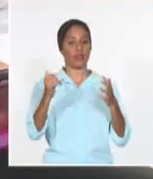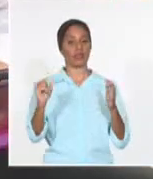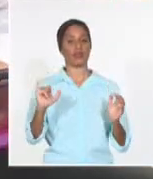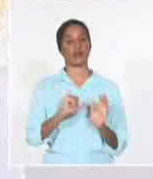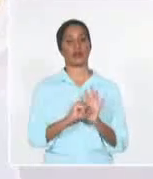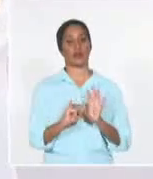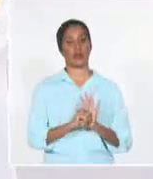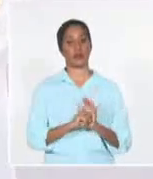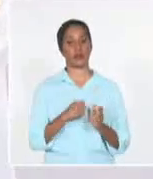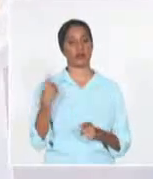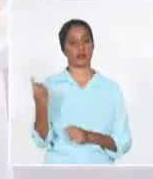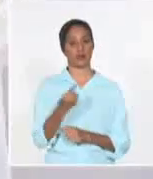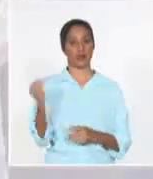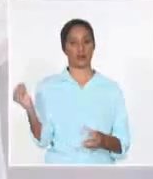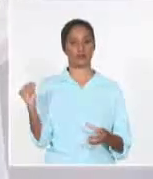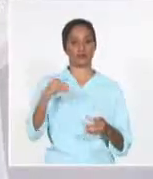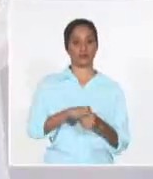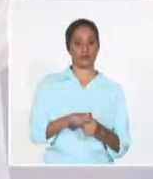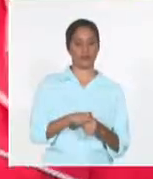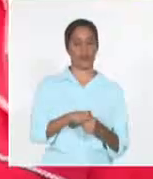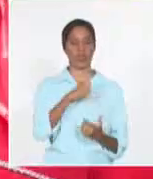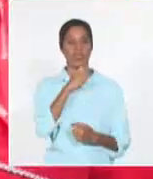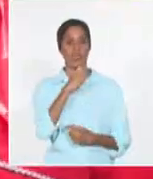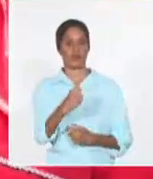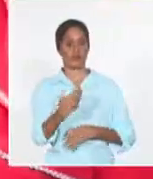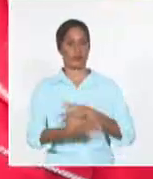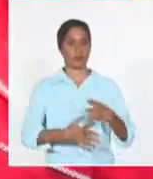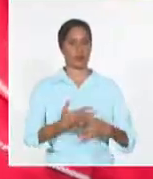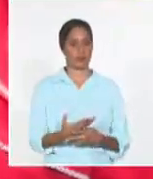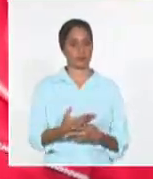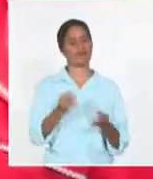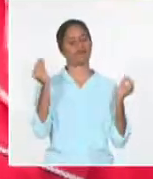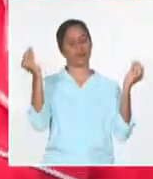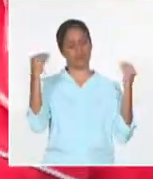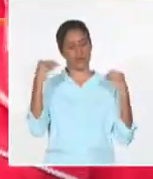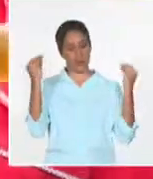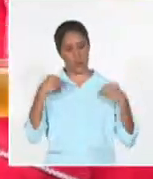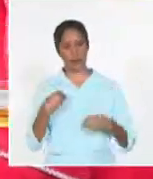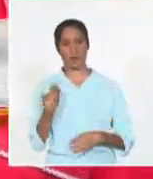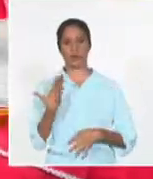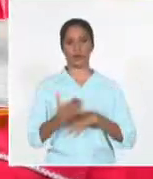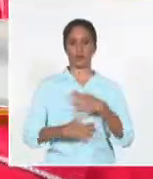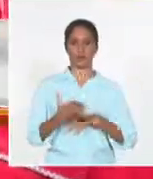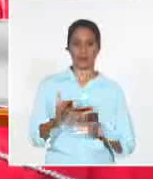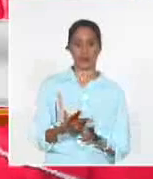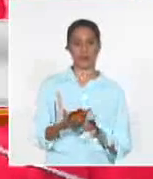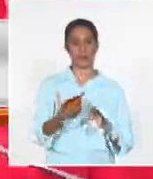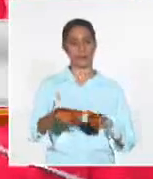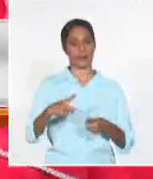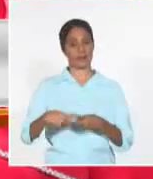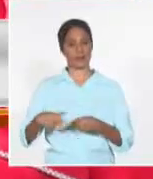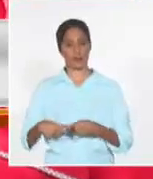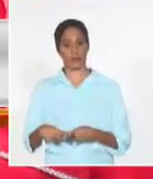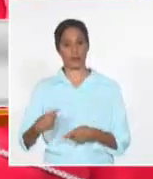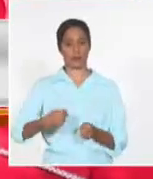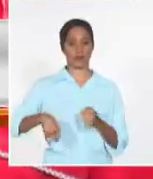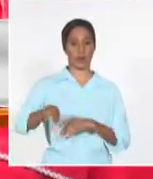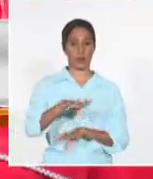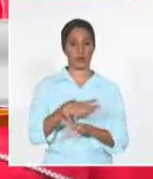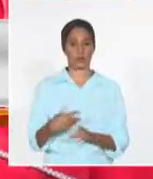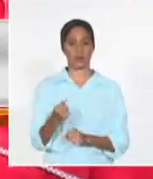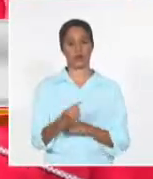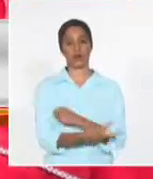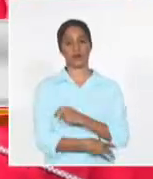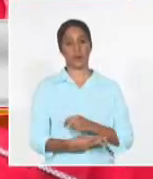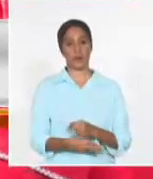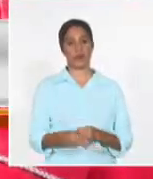Todo ello en un contexto muy complejo. Sabemos la escasez de recursos, hasta inclusive las instituciones hoteleras